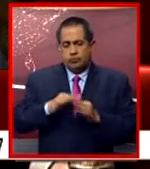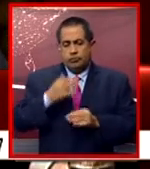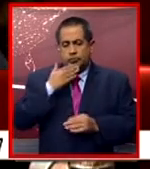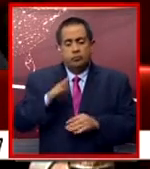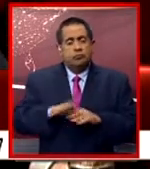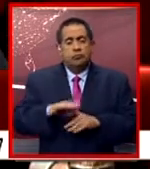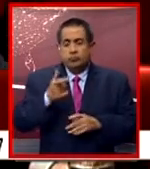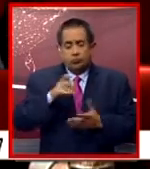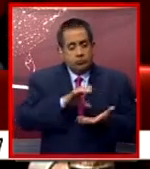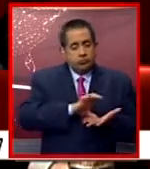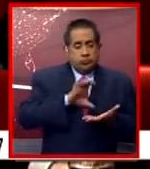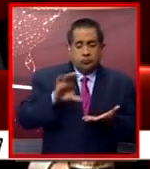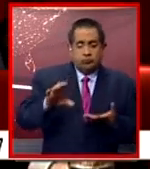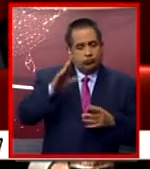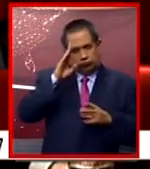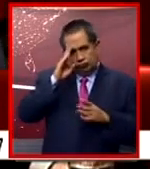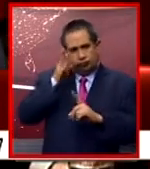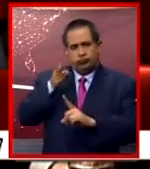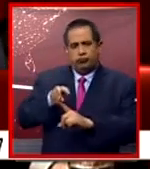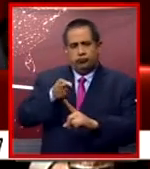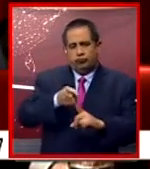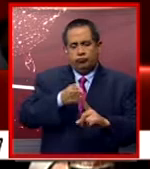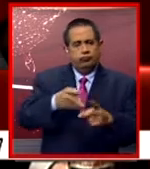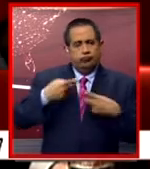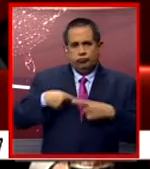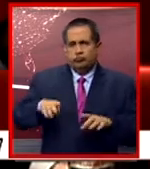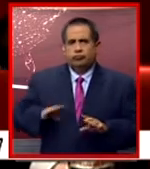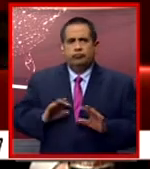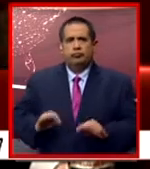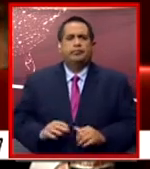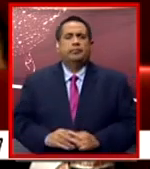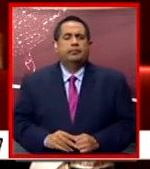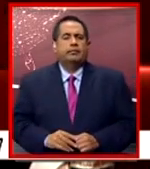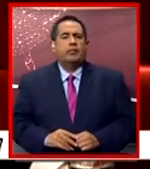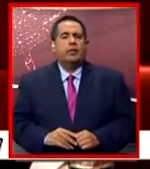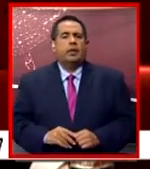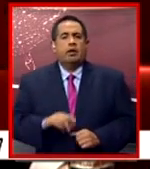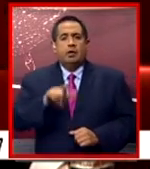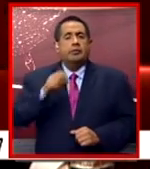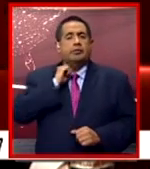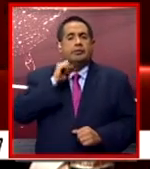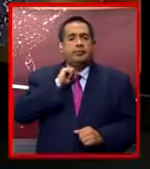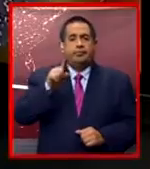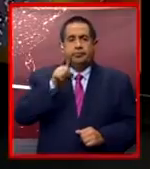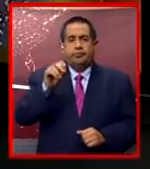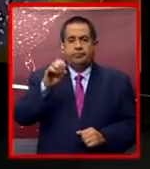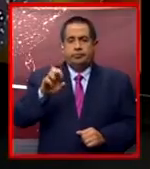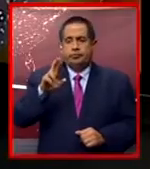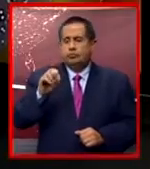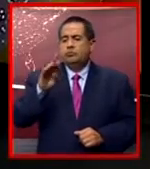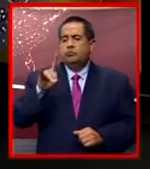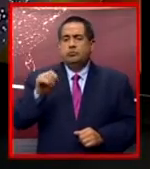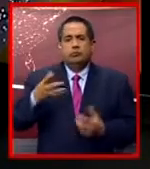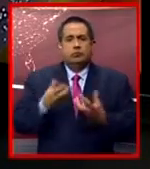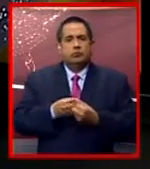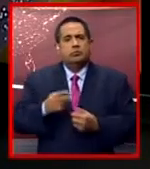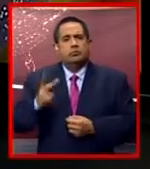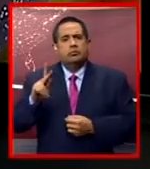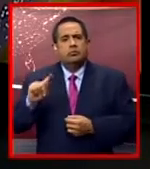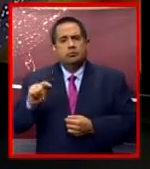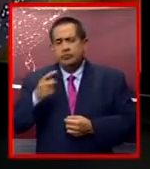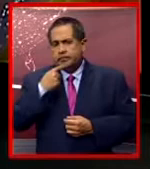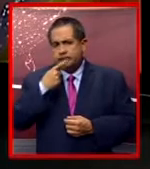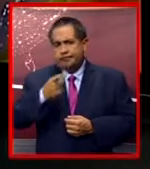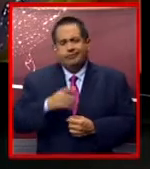los recursos se pongan directamente en manos de los beneficiarios. Bueno, el senador Zoe Robledo Aburto del Partido del Trabajo criticó